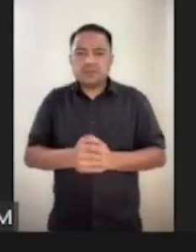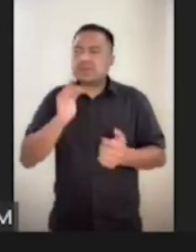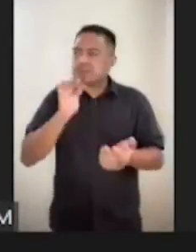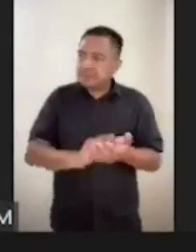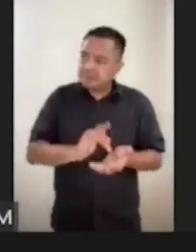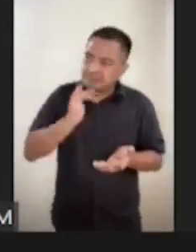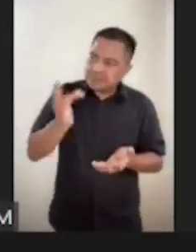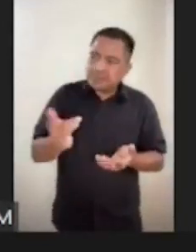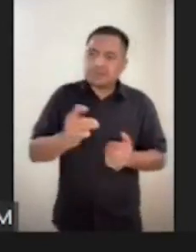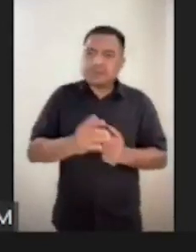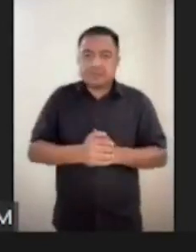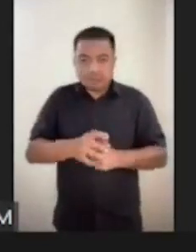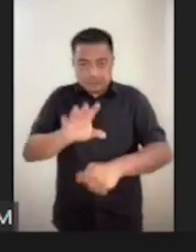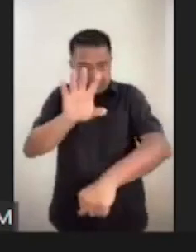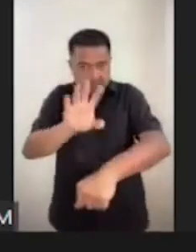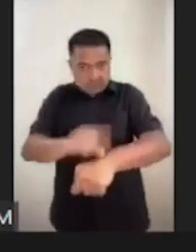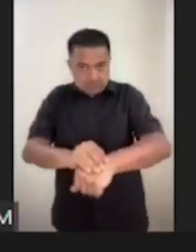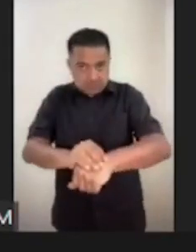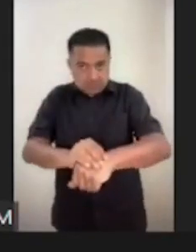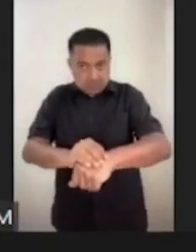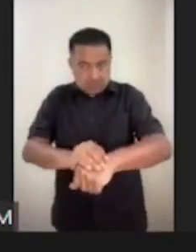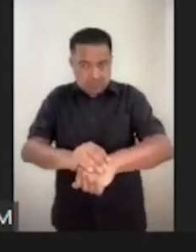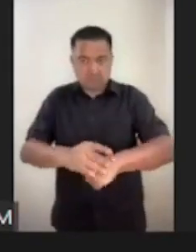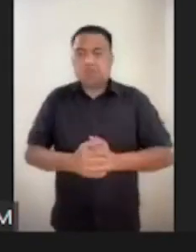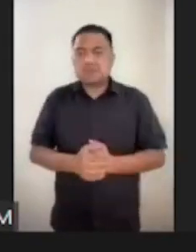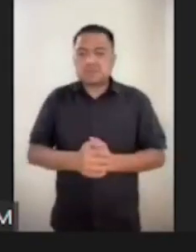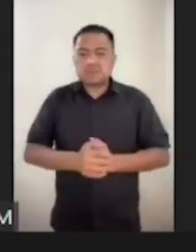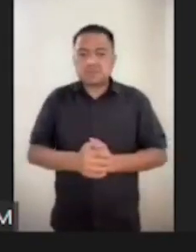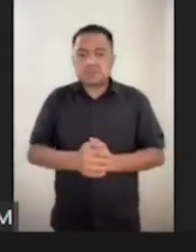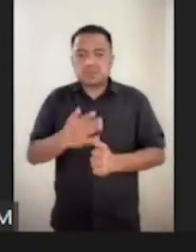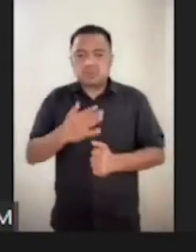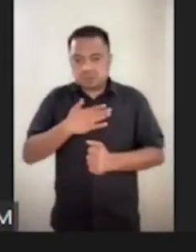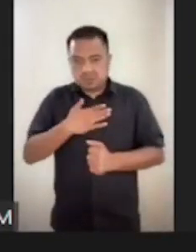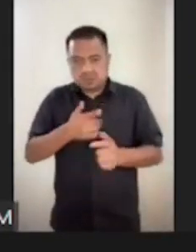Gracias. Si me permiten, continúo